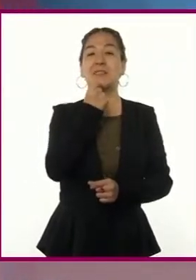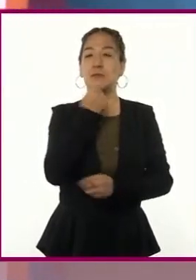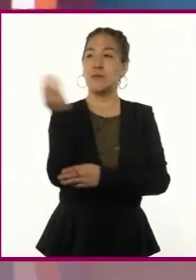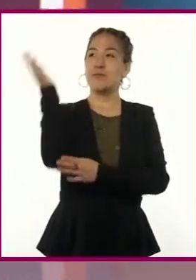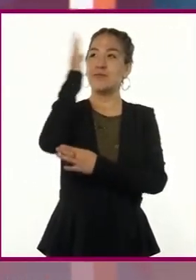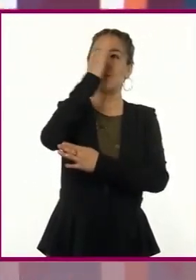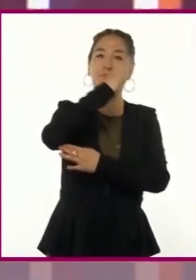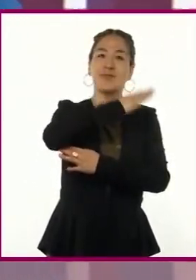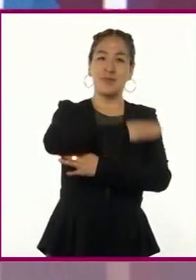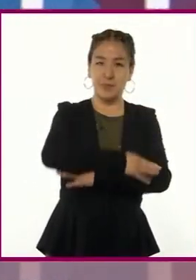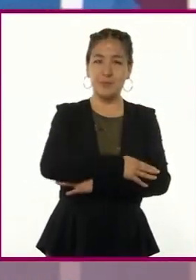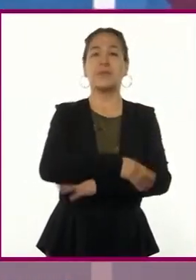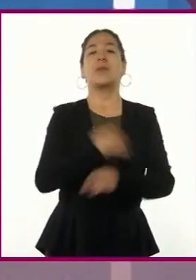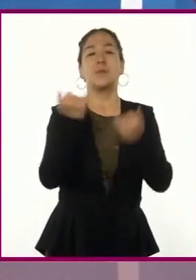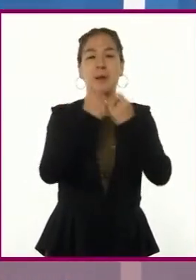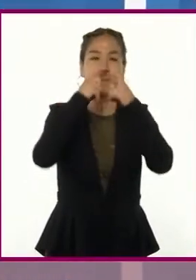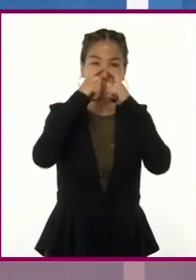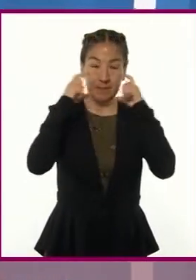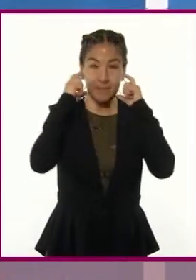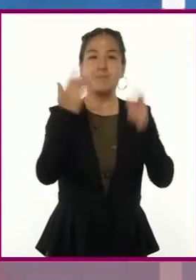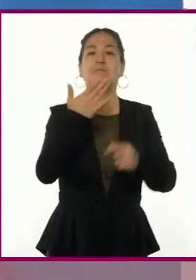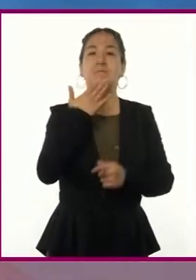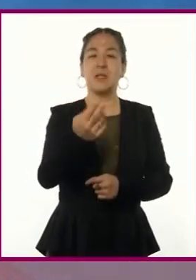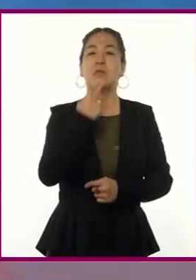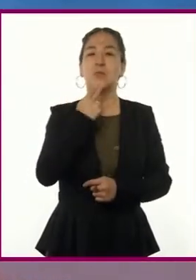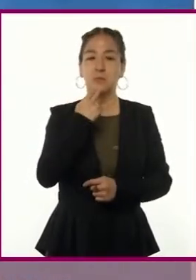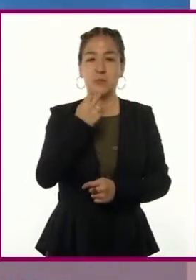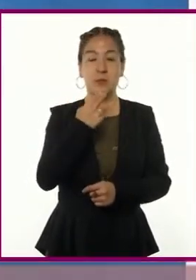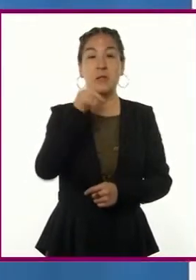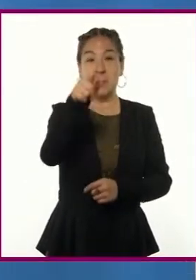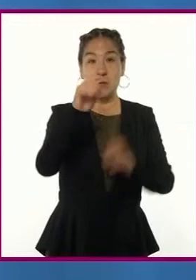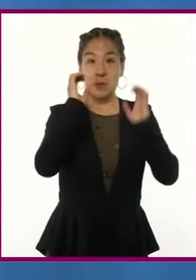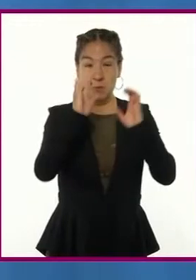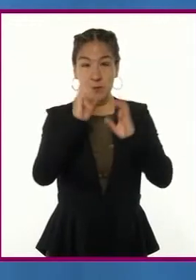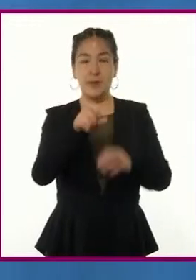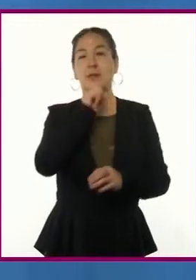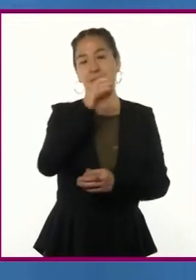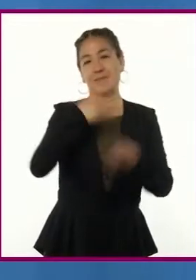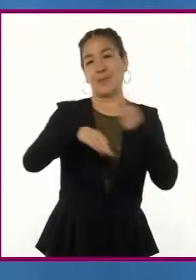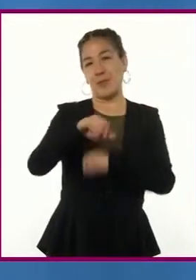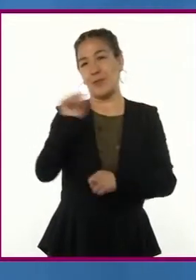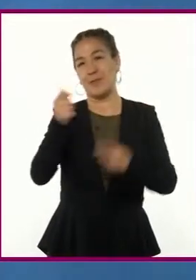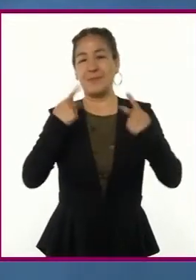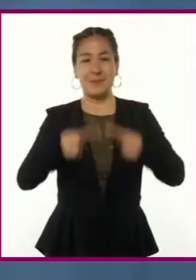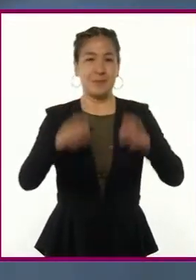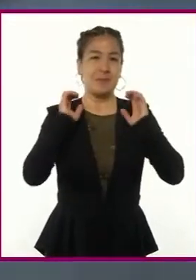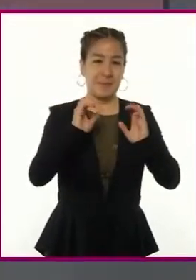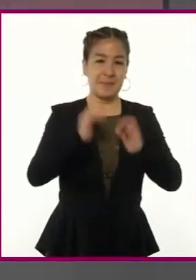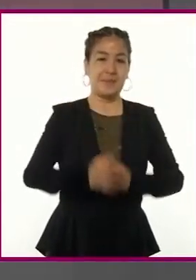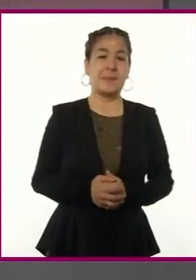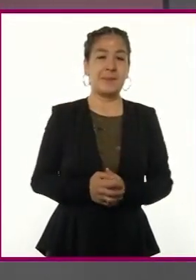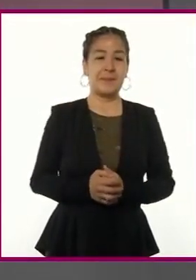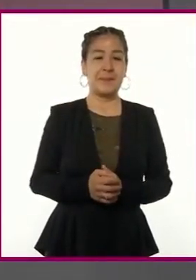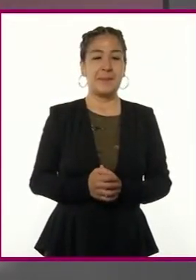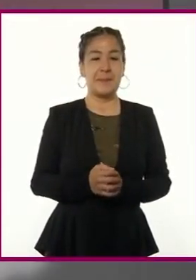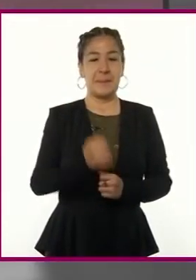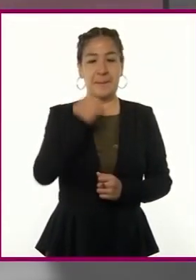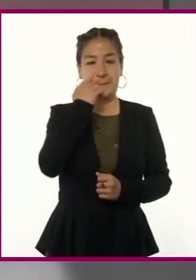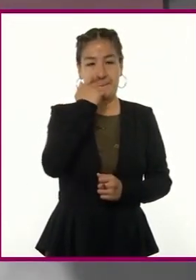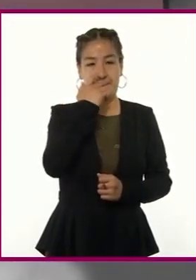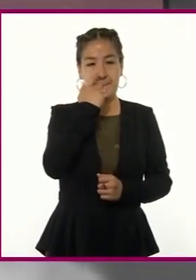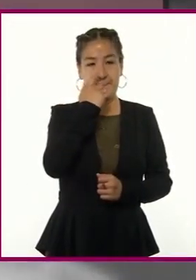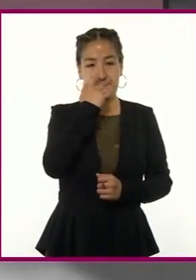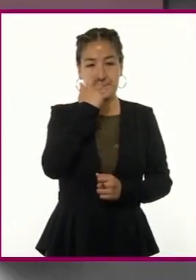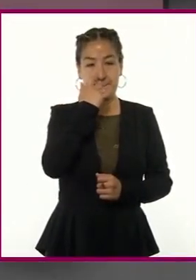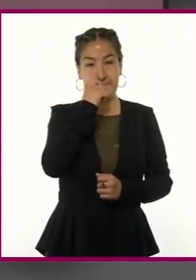usar el cubrebocas de manera correcta. Al cuidarnos, nosotros mismos cuidamos a los demás. El propósito